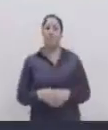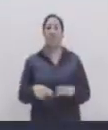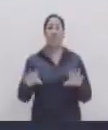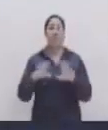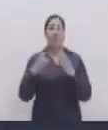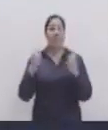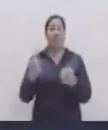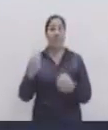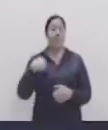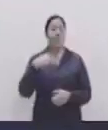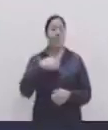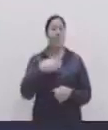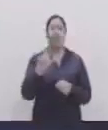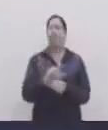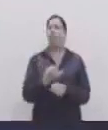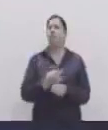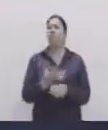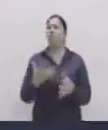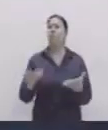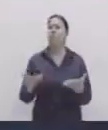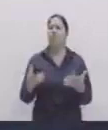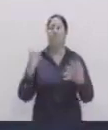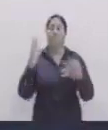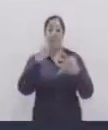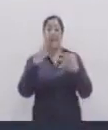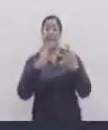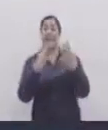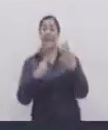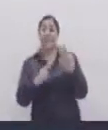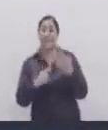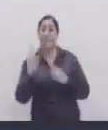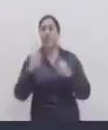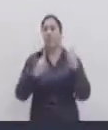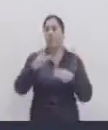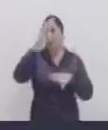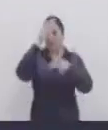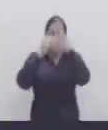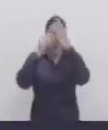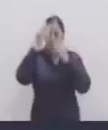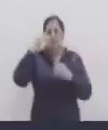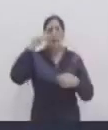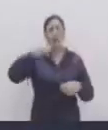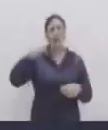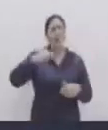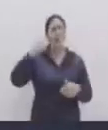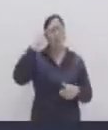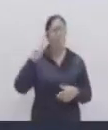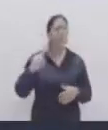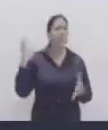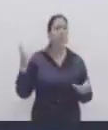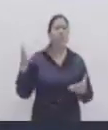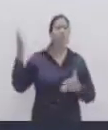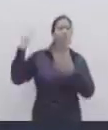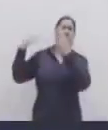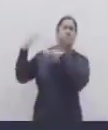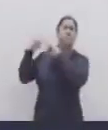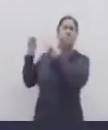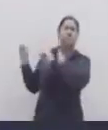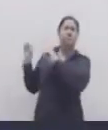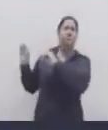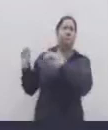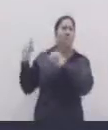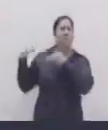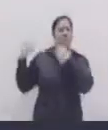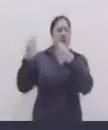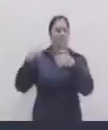tanto, vamos a utilizar los recursos que nosotros hemos aprendido durante estos días y vamos a hacer uso de